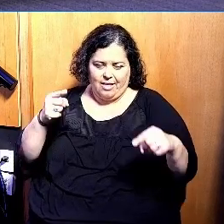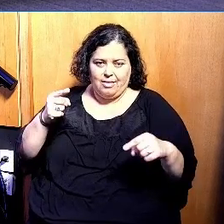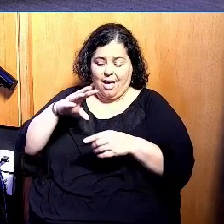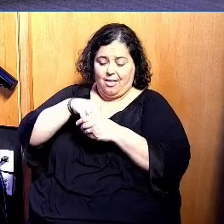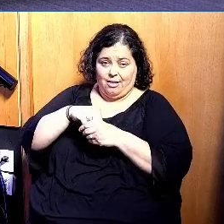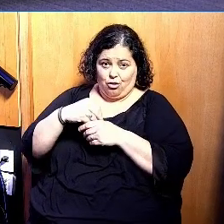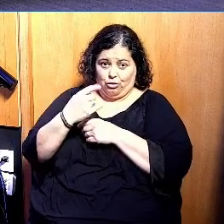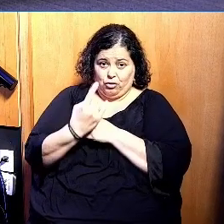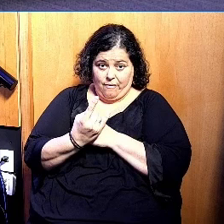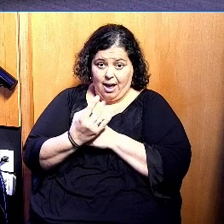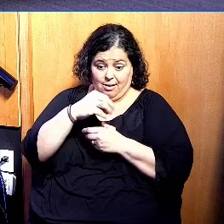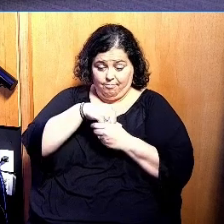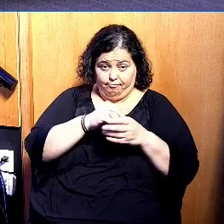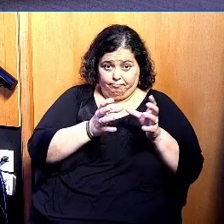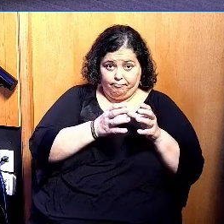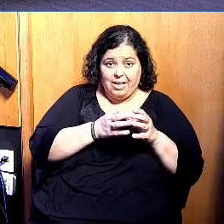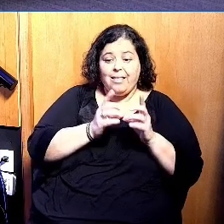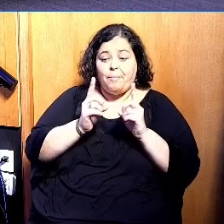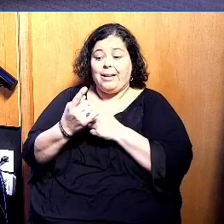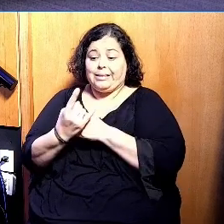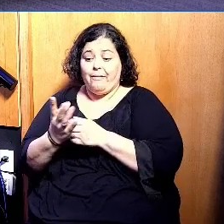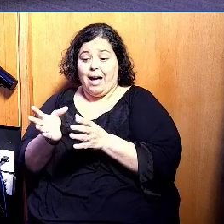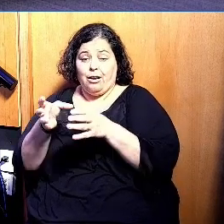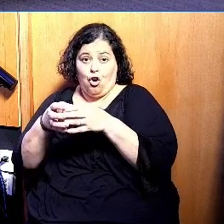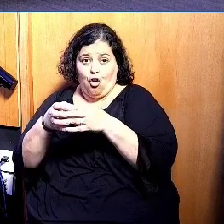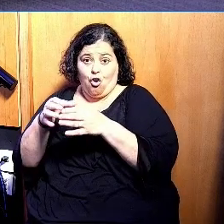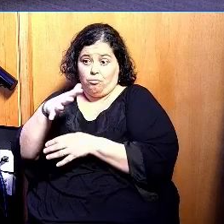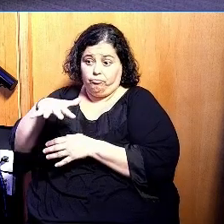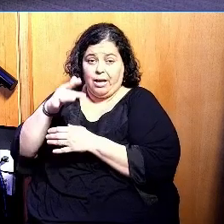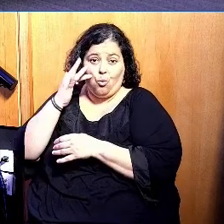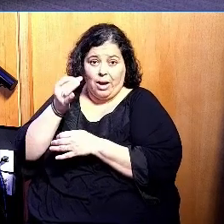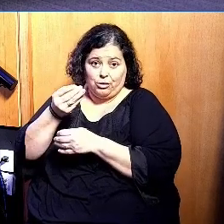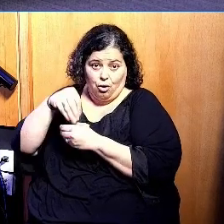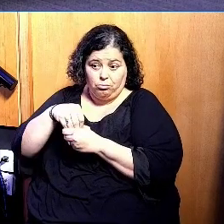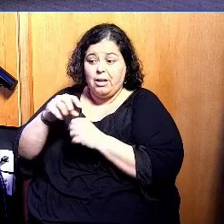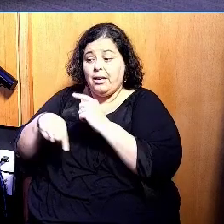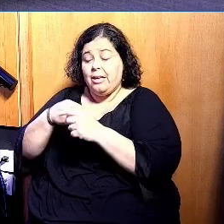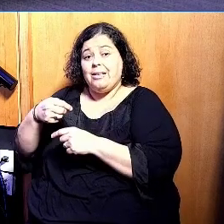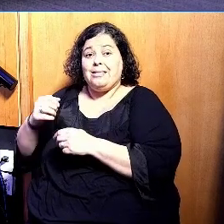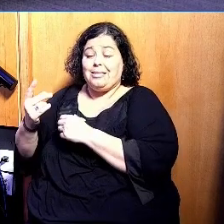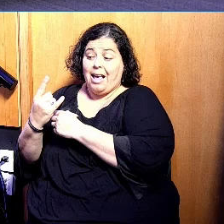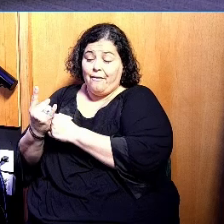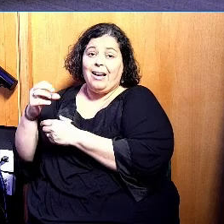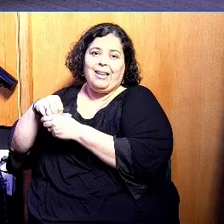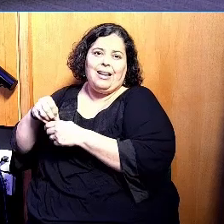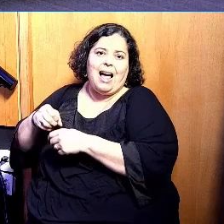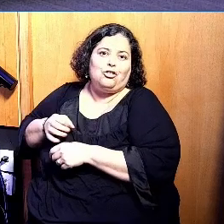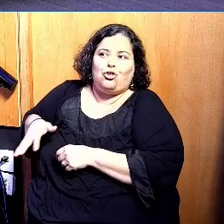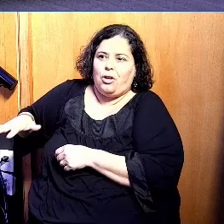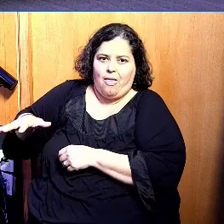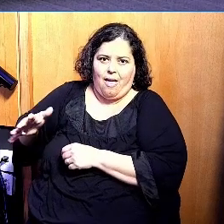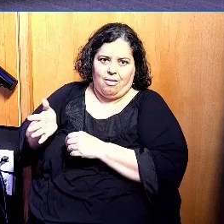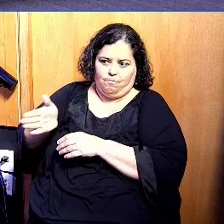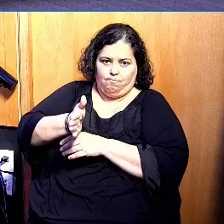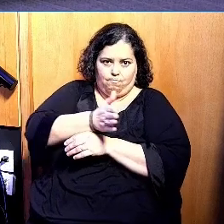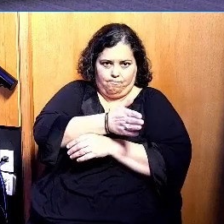interna, CEIBAL con el ecosistema educativo y CEIBAL hacia la sociedad civil. En lo que tiene que ver